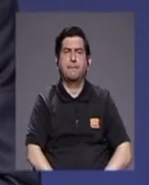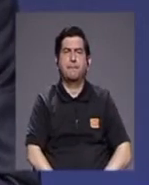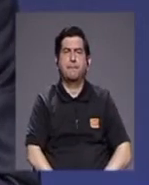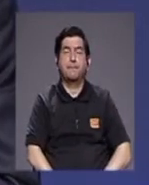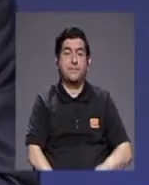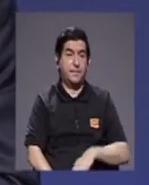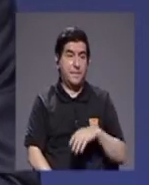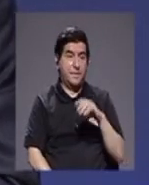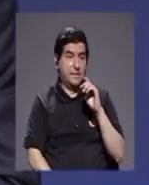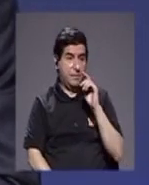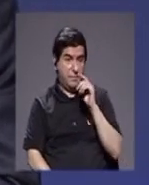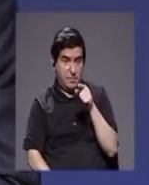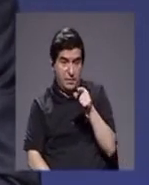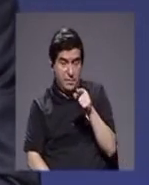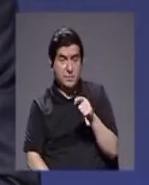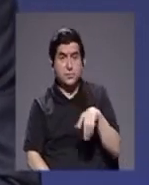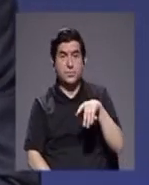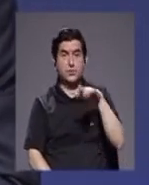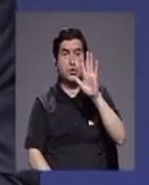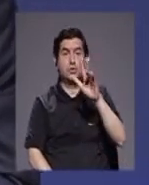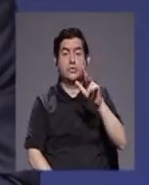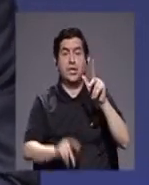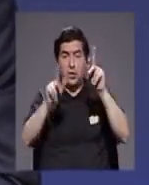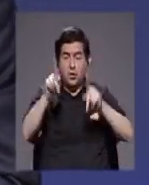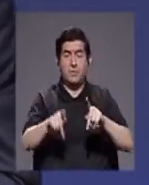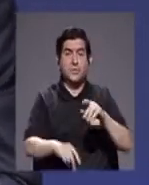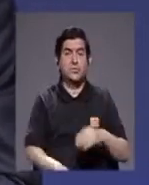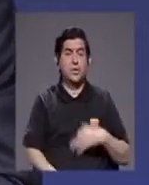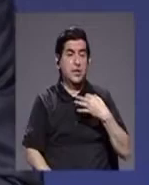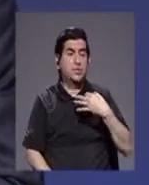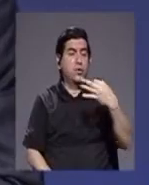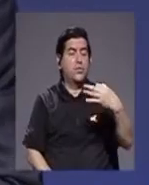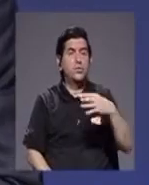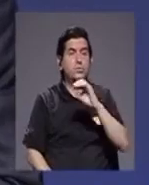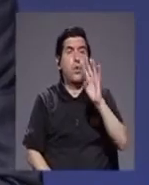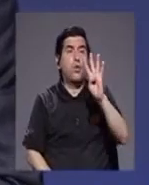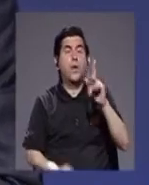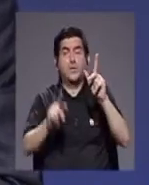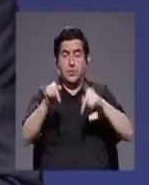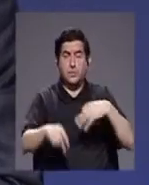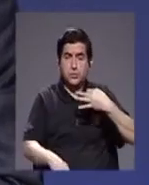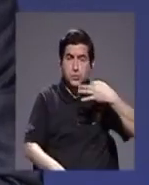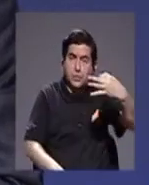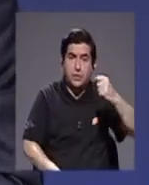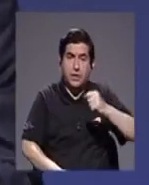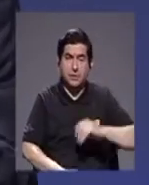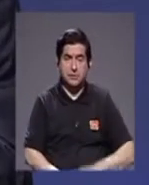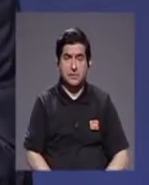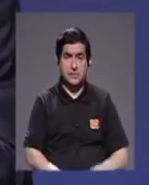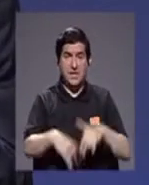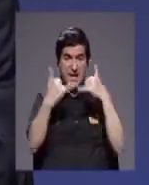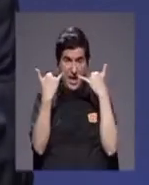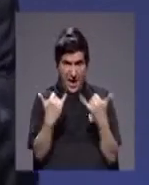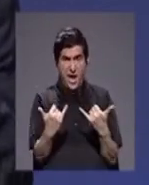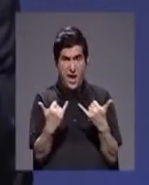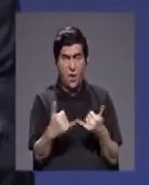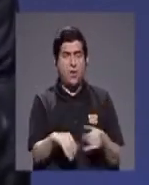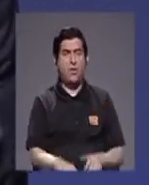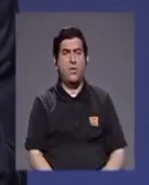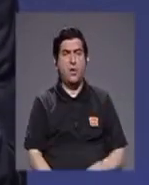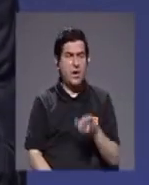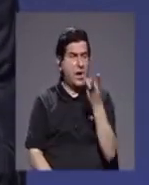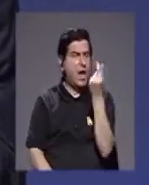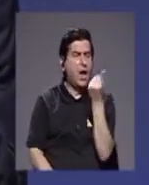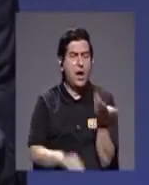Esos son casi 5 por día, o sea, 4 por día, digamos. Y ahora que estamos contando